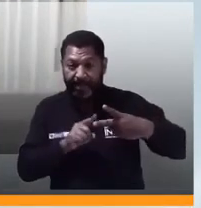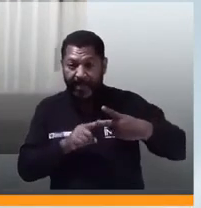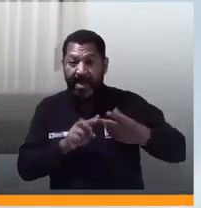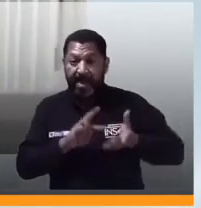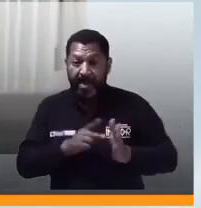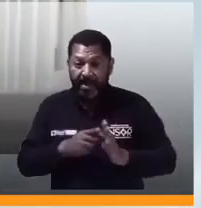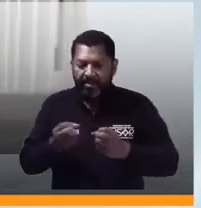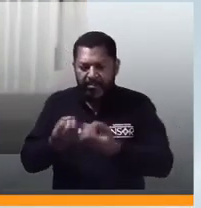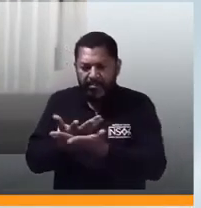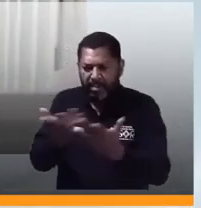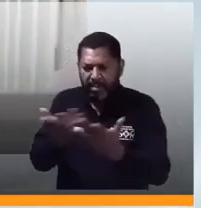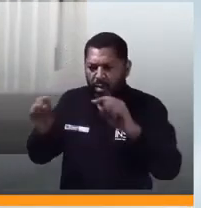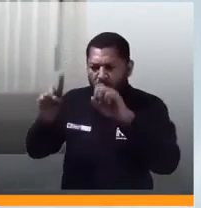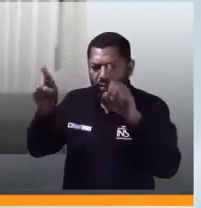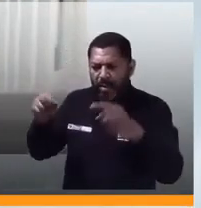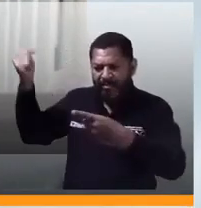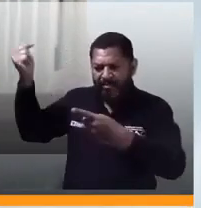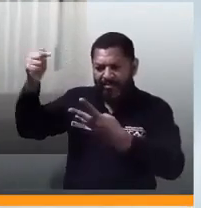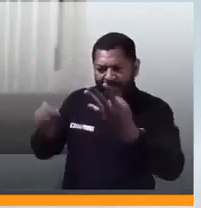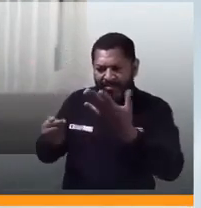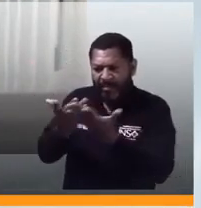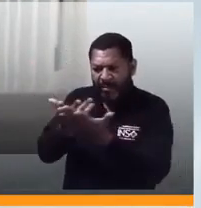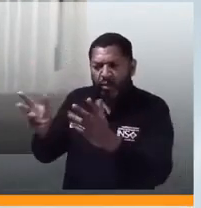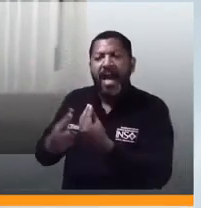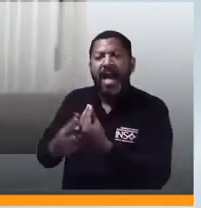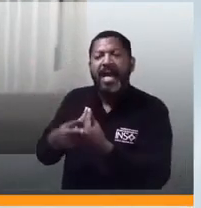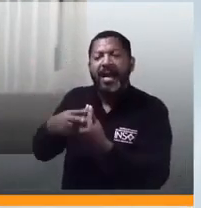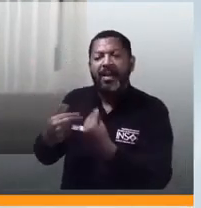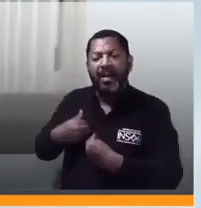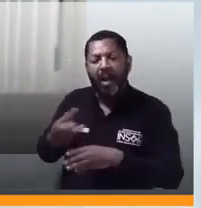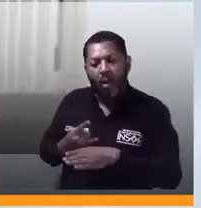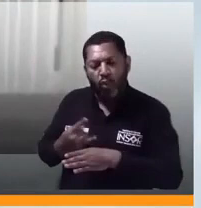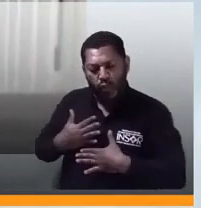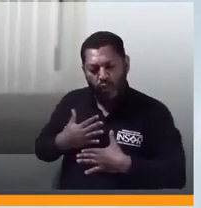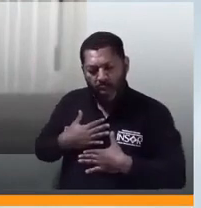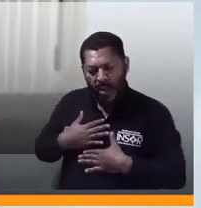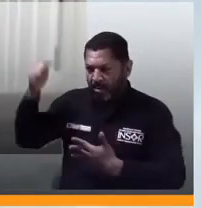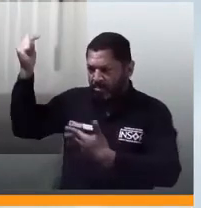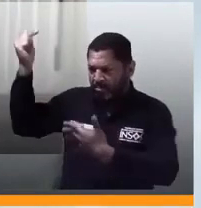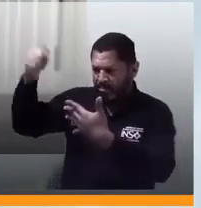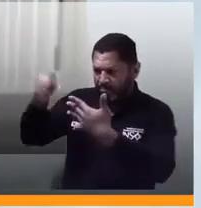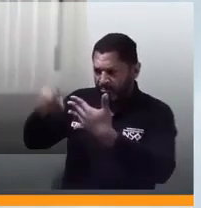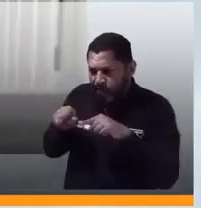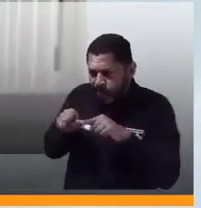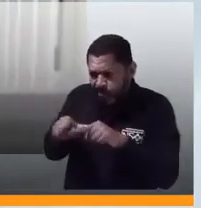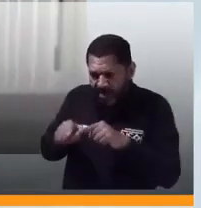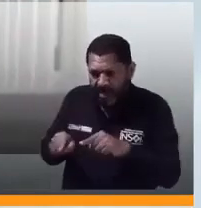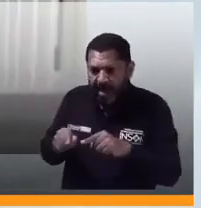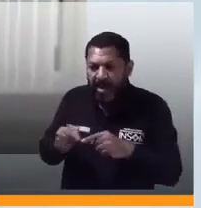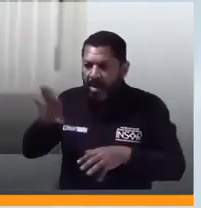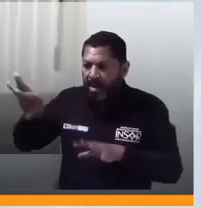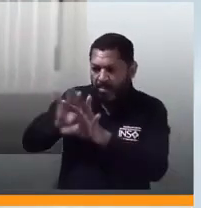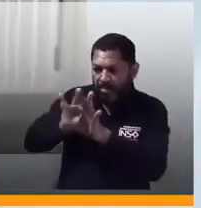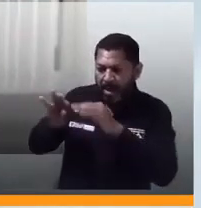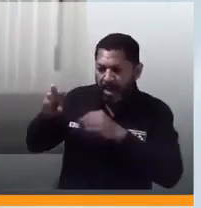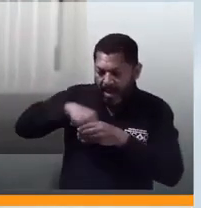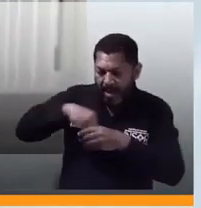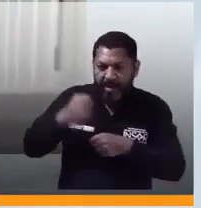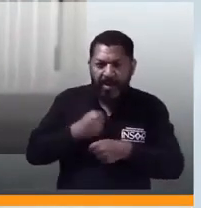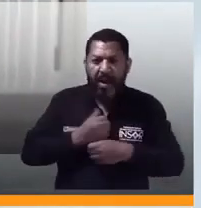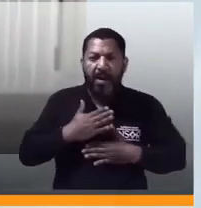de herramientas, de las herramientas que yo utilizo y que me pueden servir para trabajar en mis sesiones,